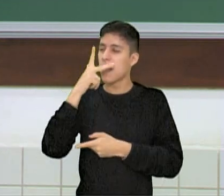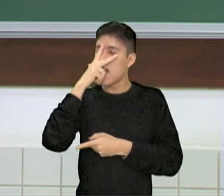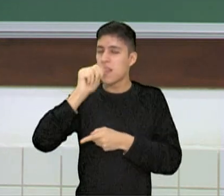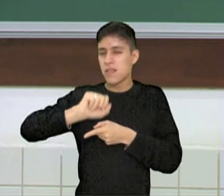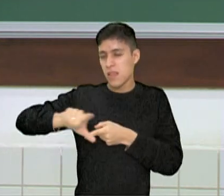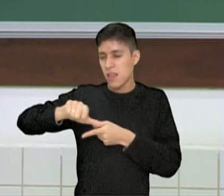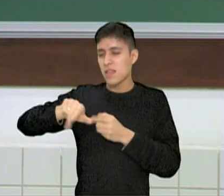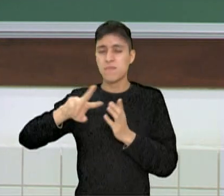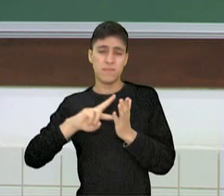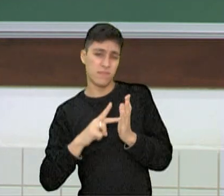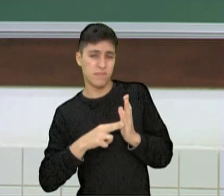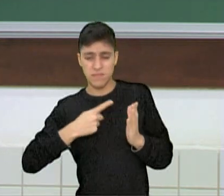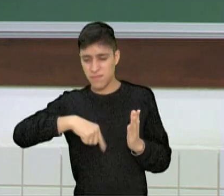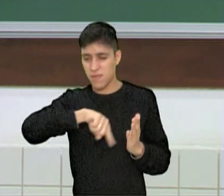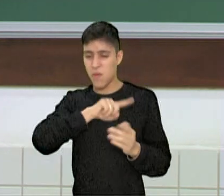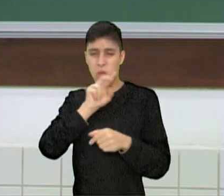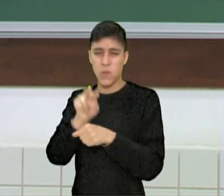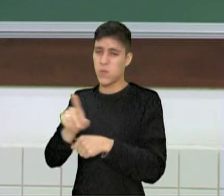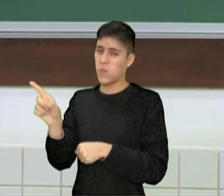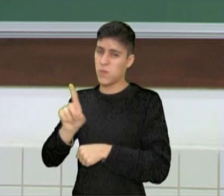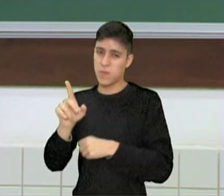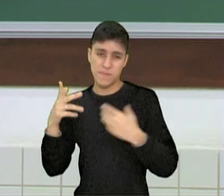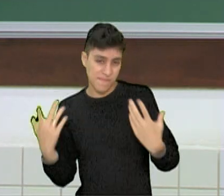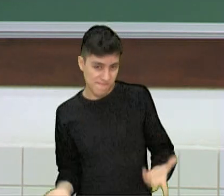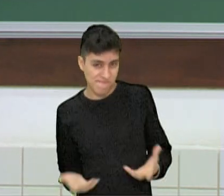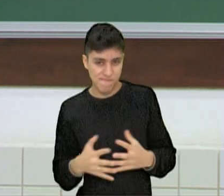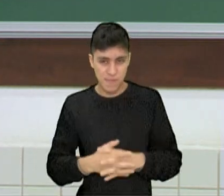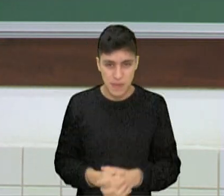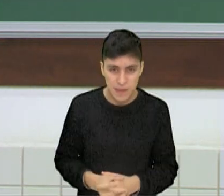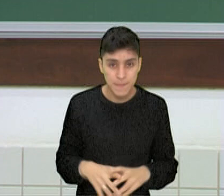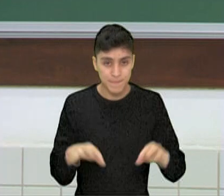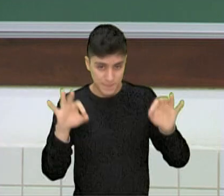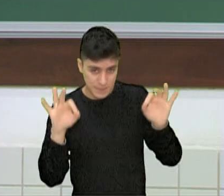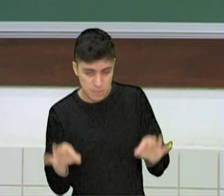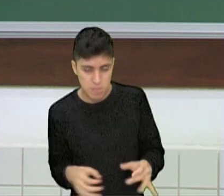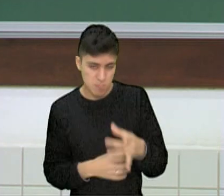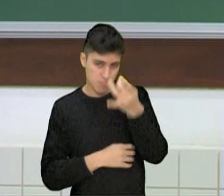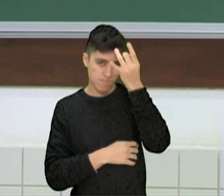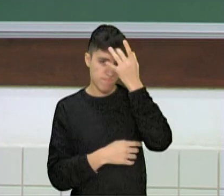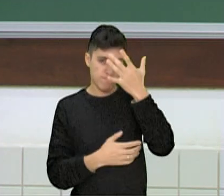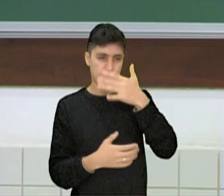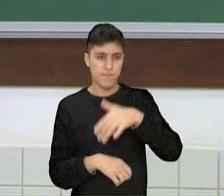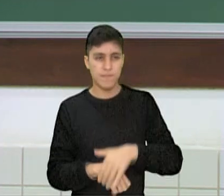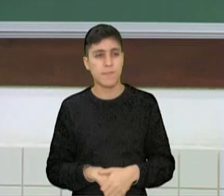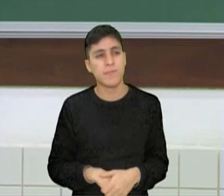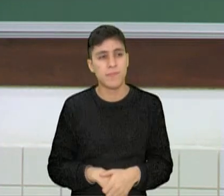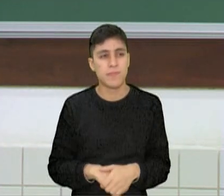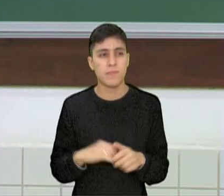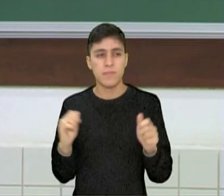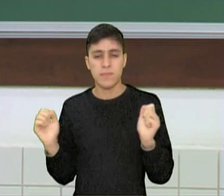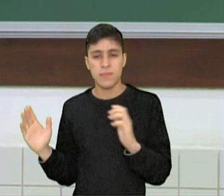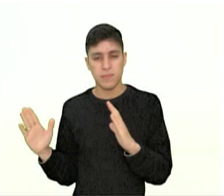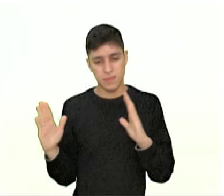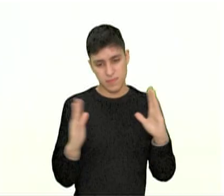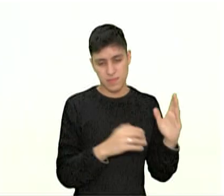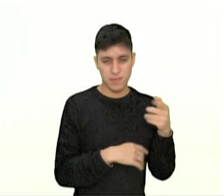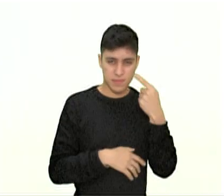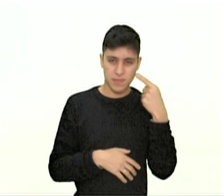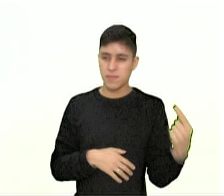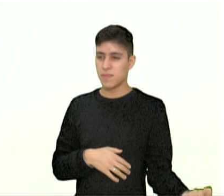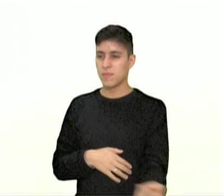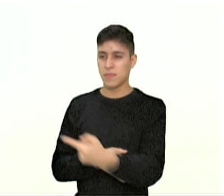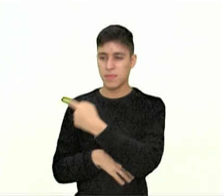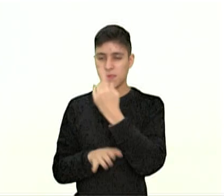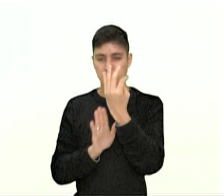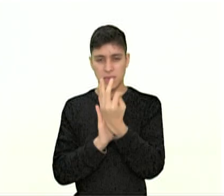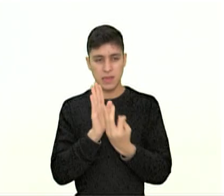sendo tão bem cuidado como deveria. Certinho? Fácil, né? Agora, fíjate en el